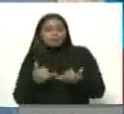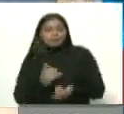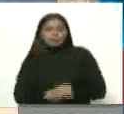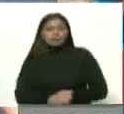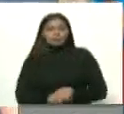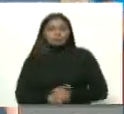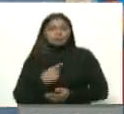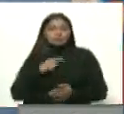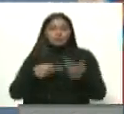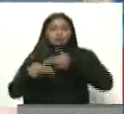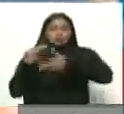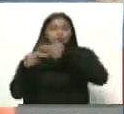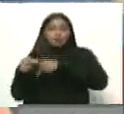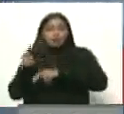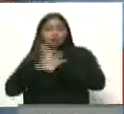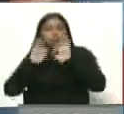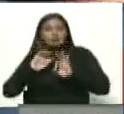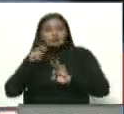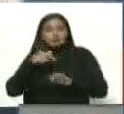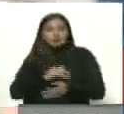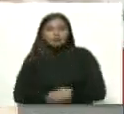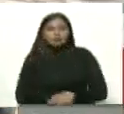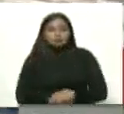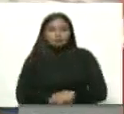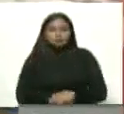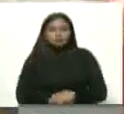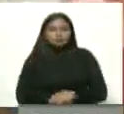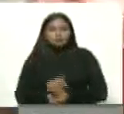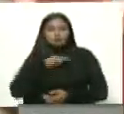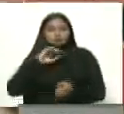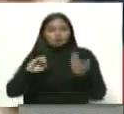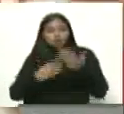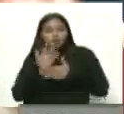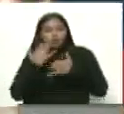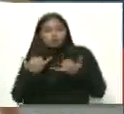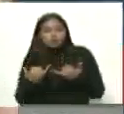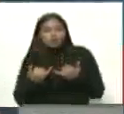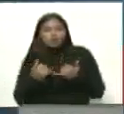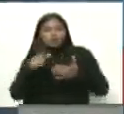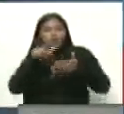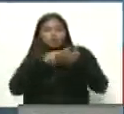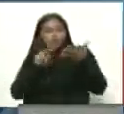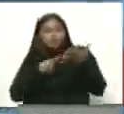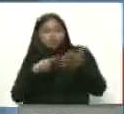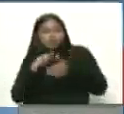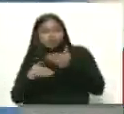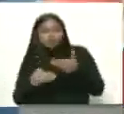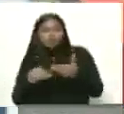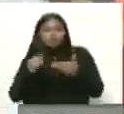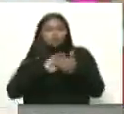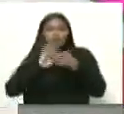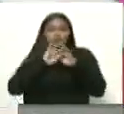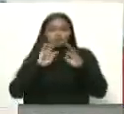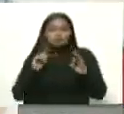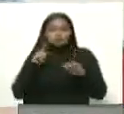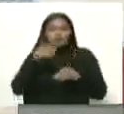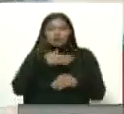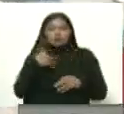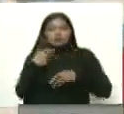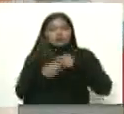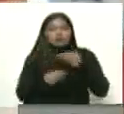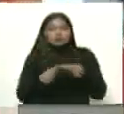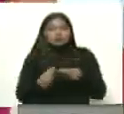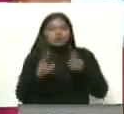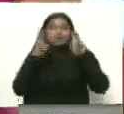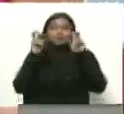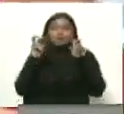para construir. Por eso insurge como una lectura que se pretende novedosa,